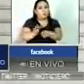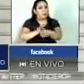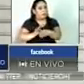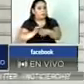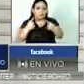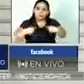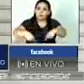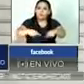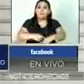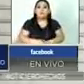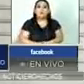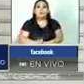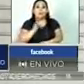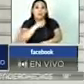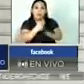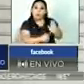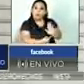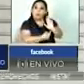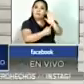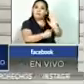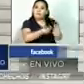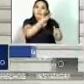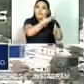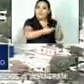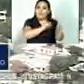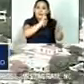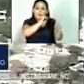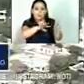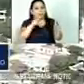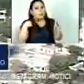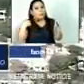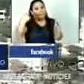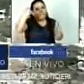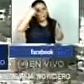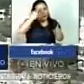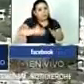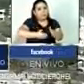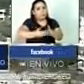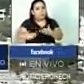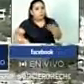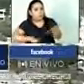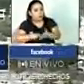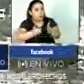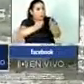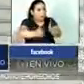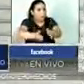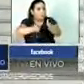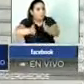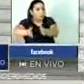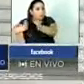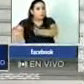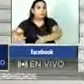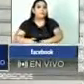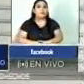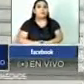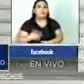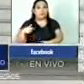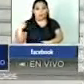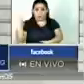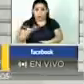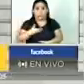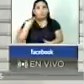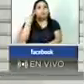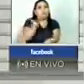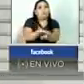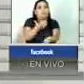posible. El representante de la gremial también propone aperturar la actividad comercial de forma gradual. Hemos estado proponiendo